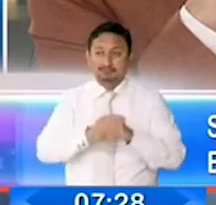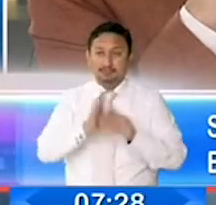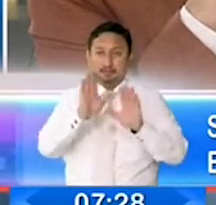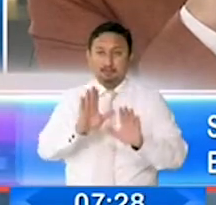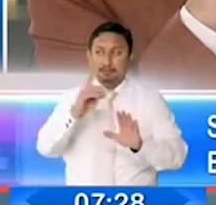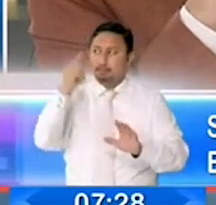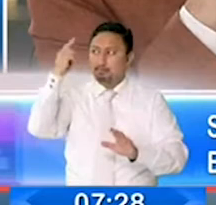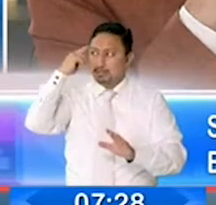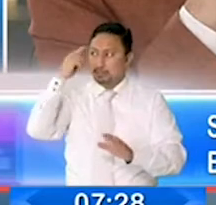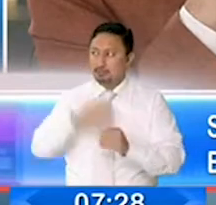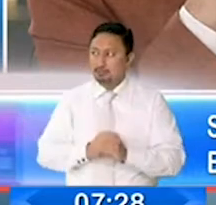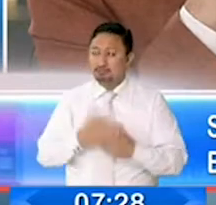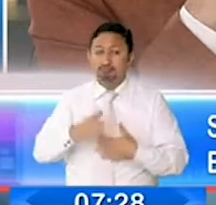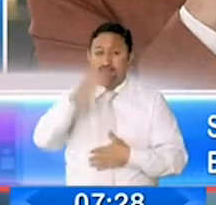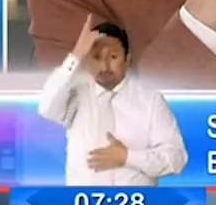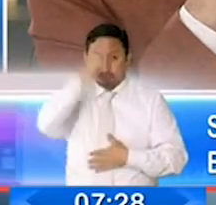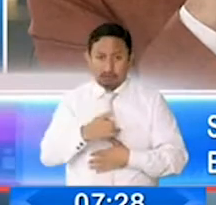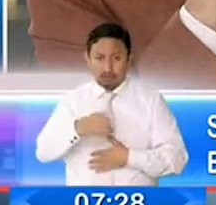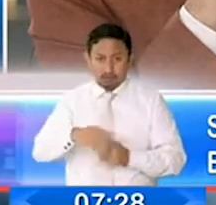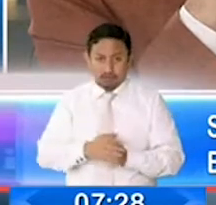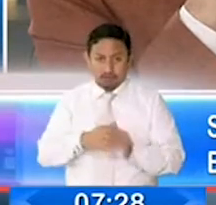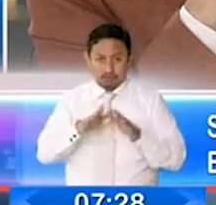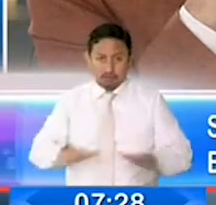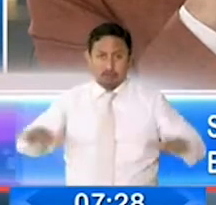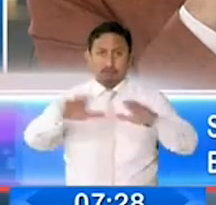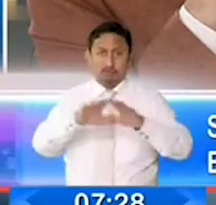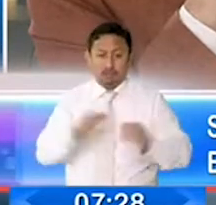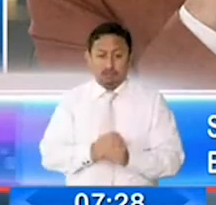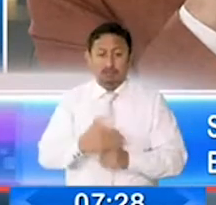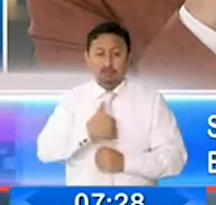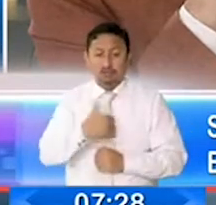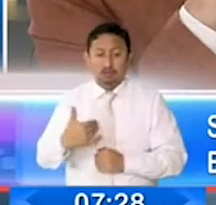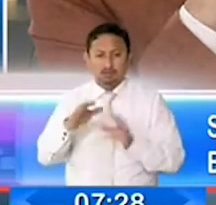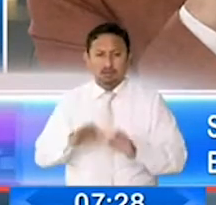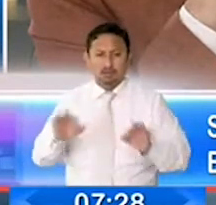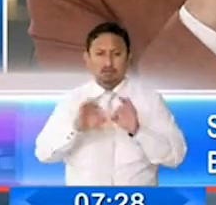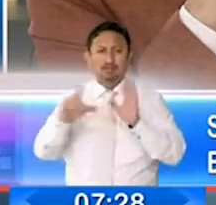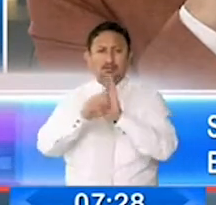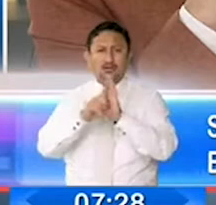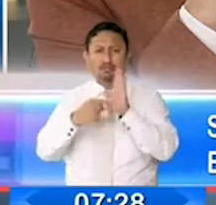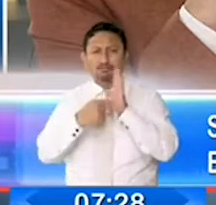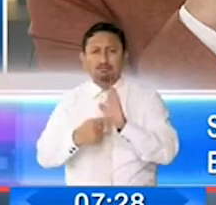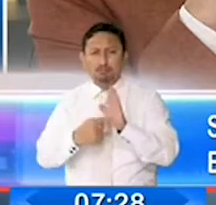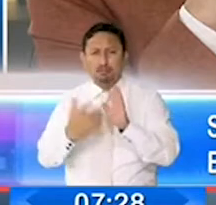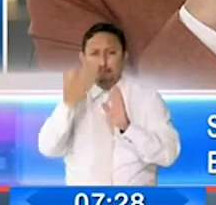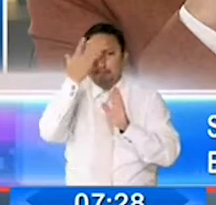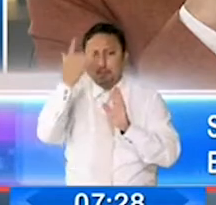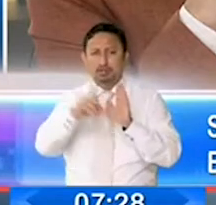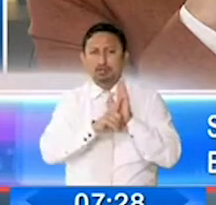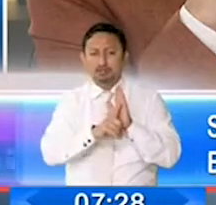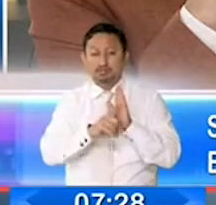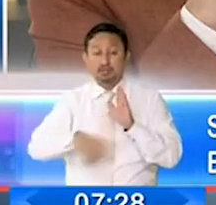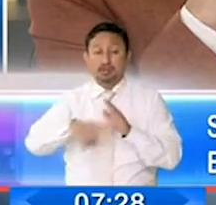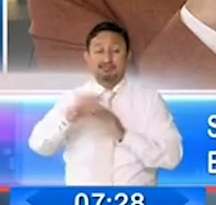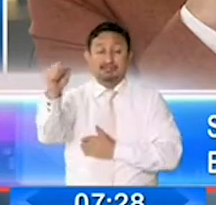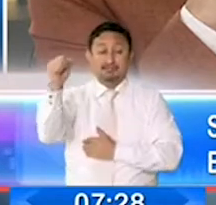jurídico, resoluciones con carácter general y jurisprudencia, que es tan importante. ¿Por qué? Porque a la hora de la verdad, el